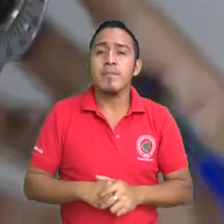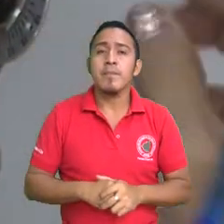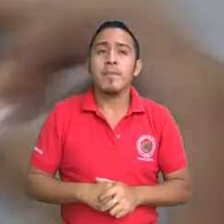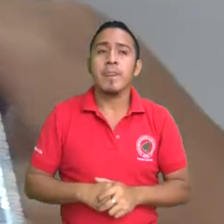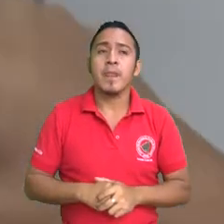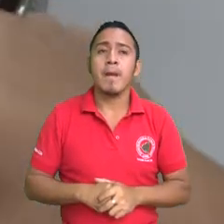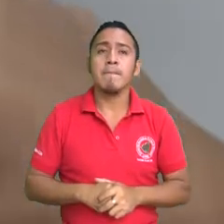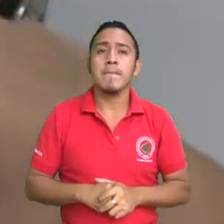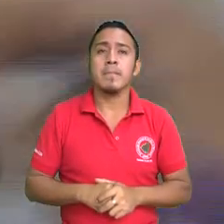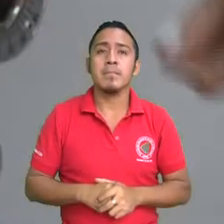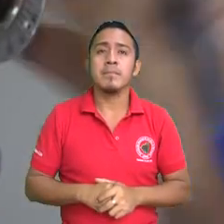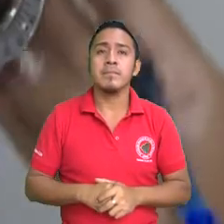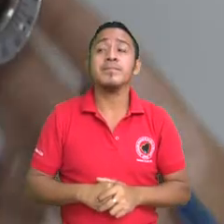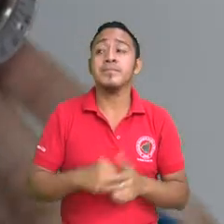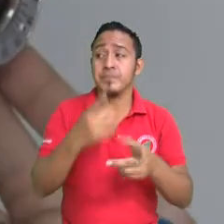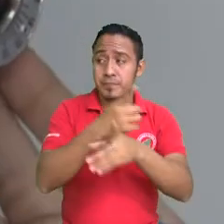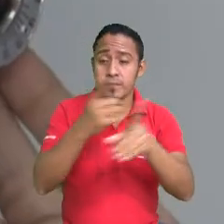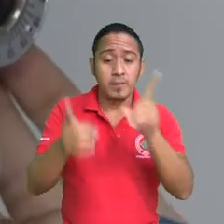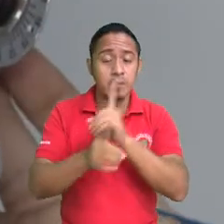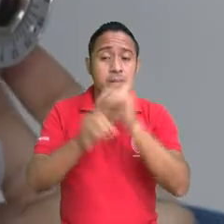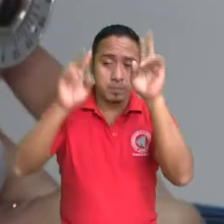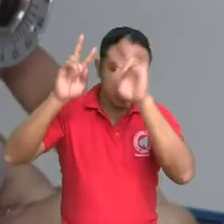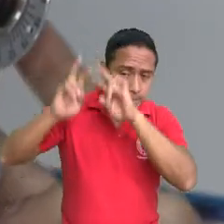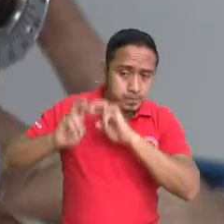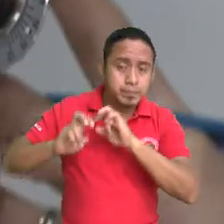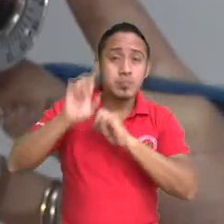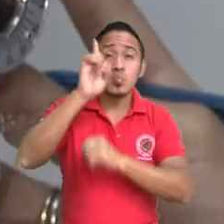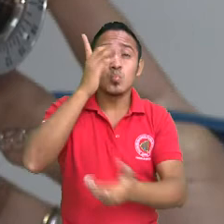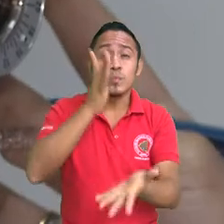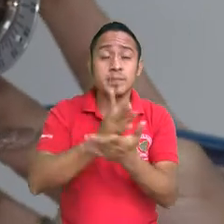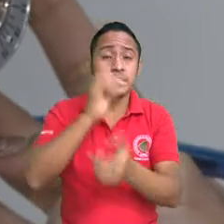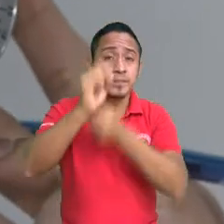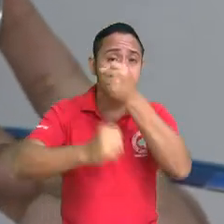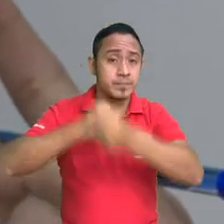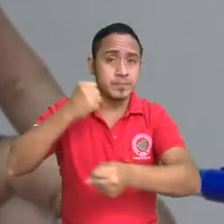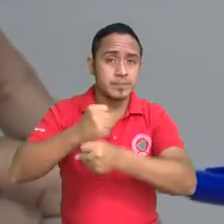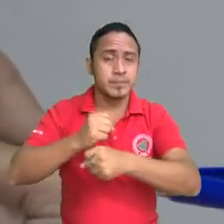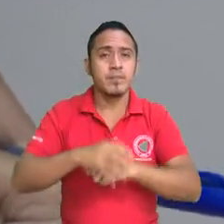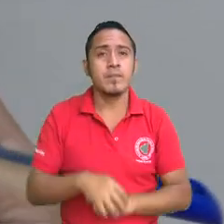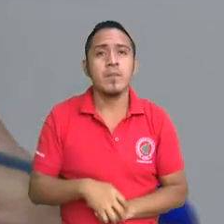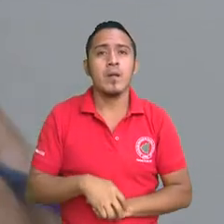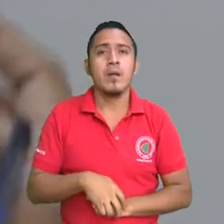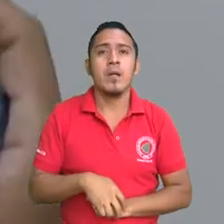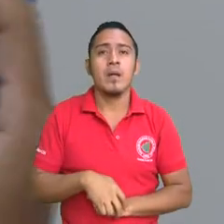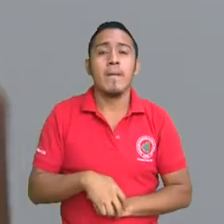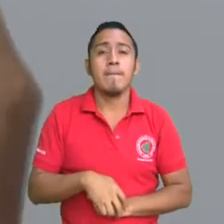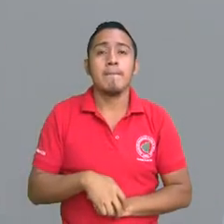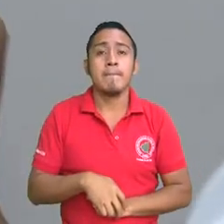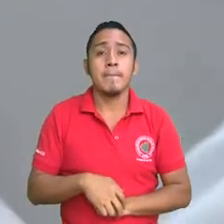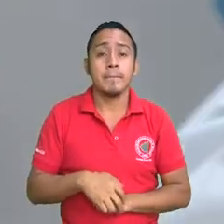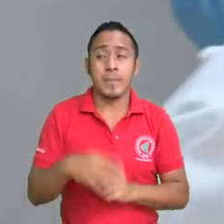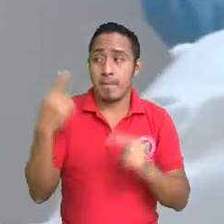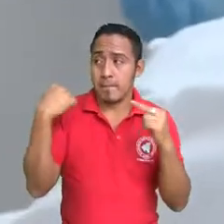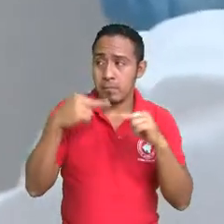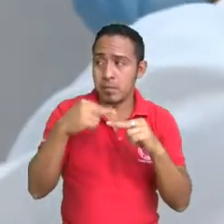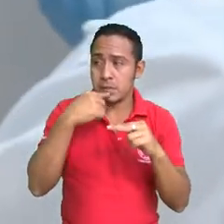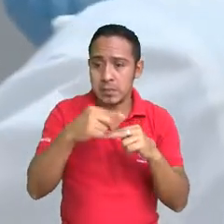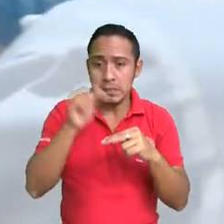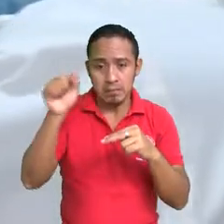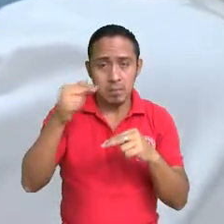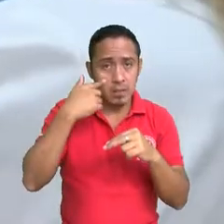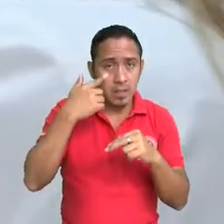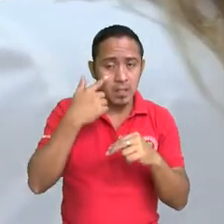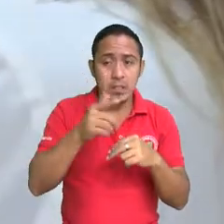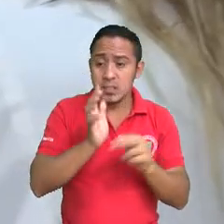Tiene que valorarse este paciente una vez al año. Por ejemplo, si ya la profesora o alguien les refirió de que el niño hace